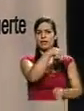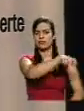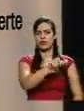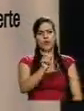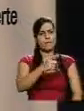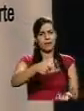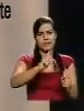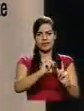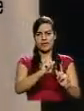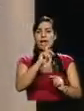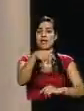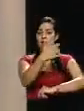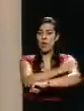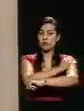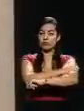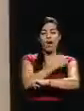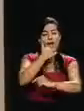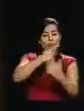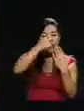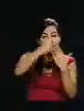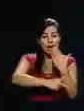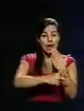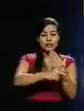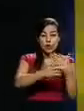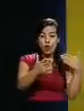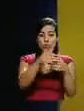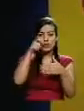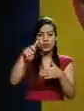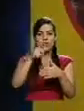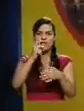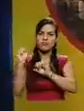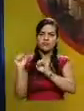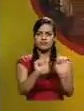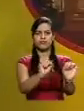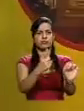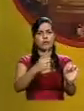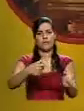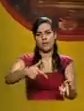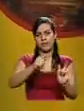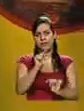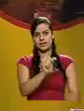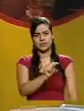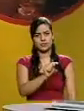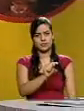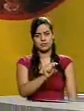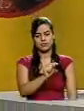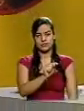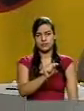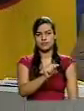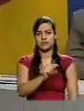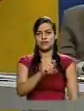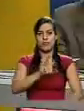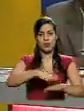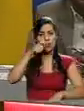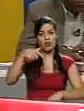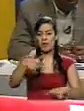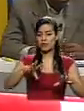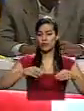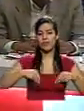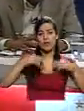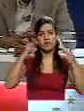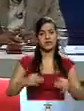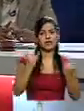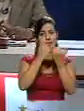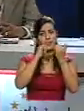derecha establece para impedir que el pueblo se haga de la tierra como herramienta fundamental para la verdadera independencia.